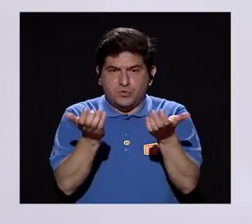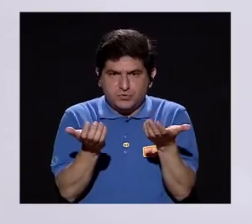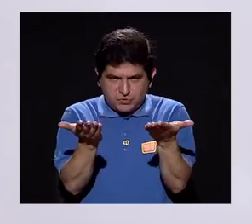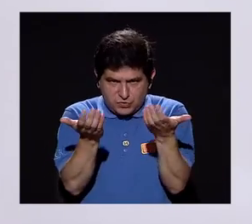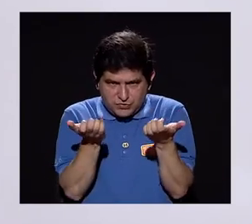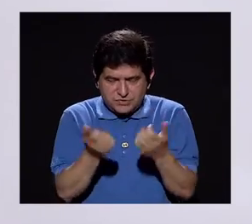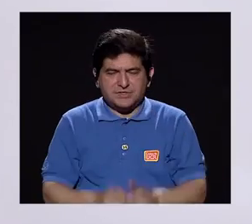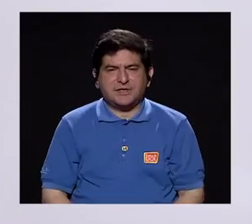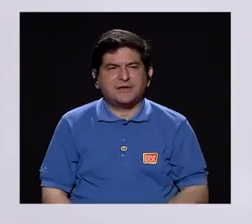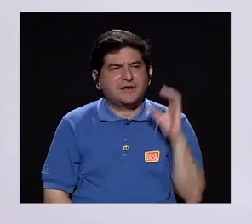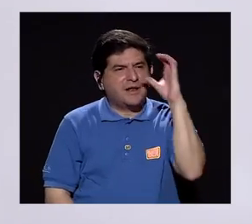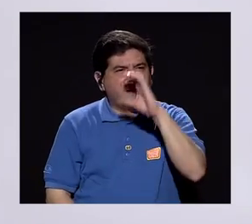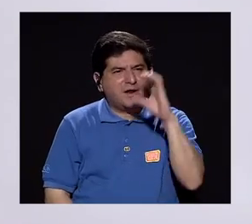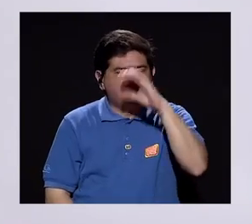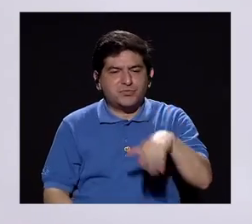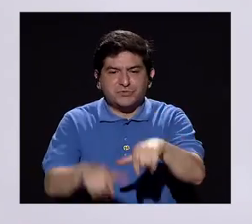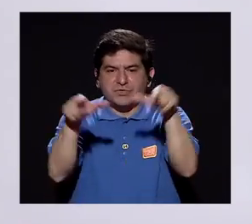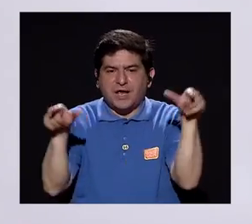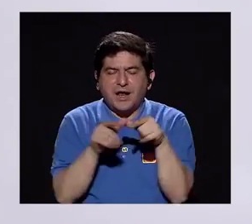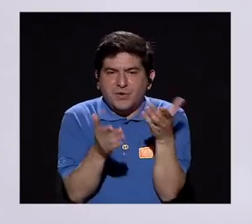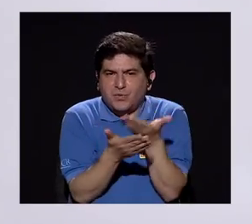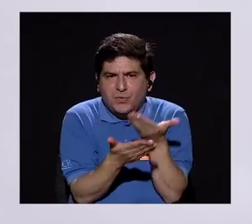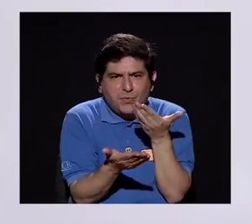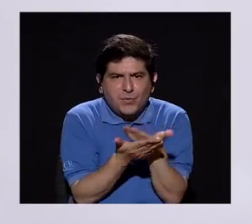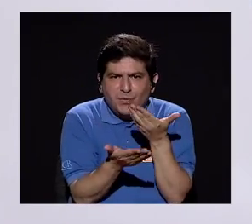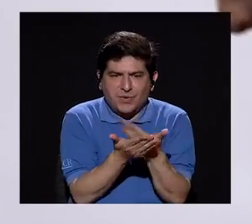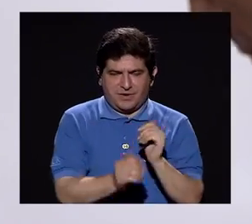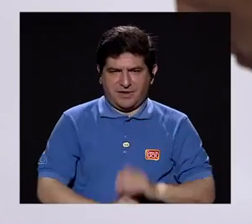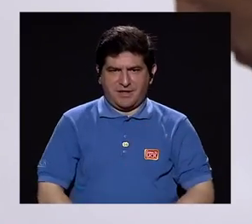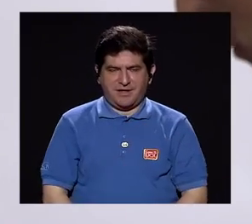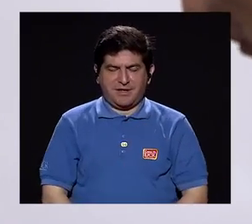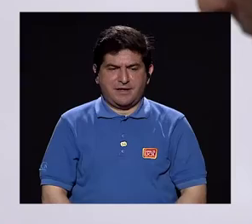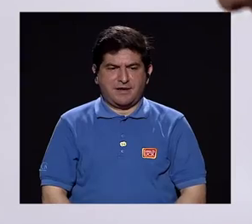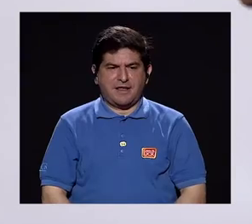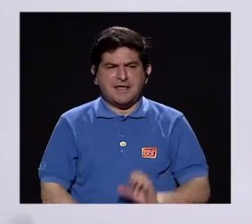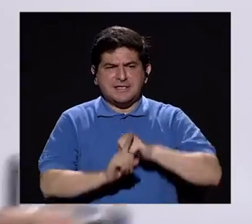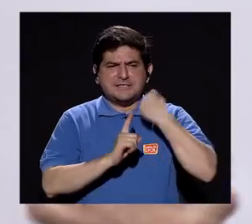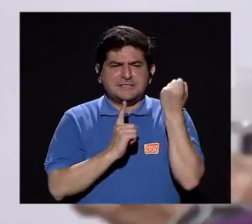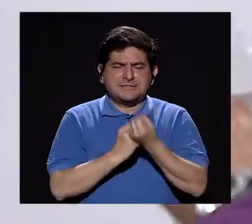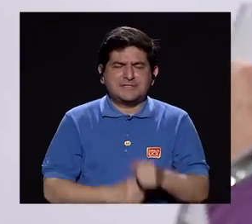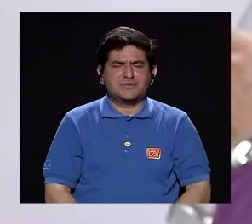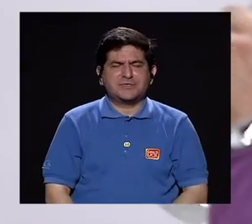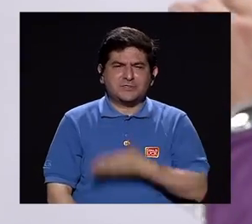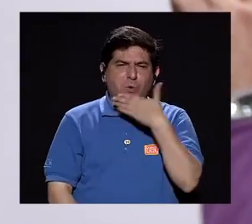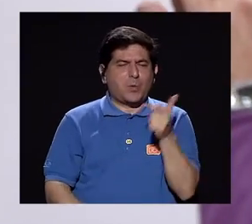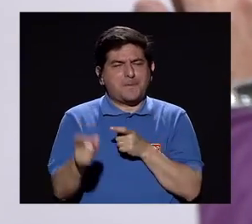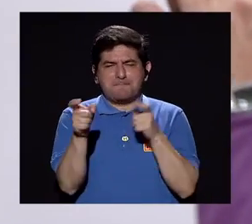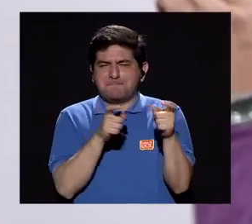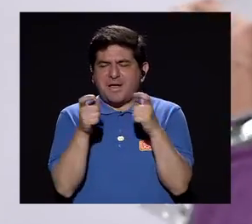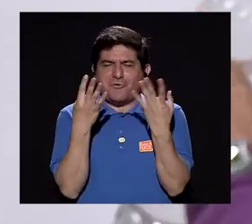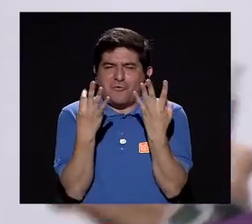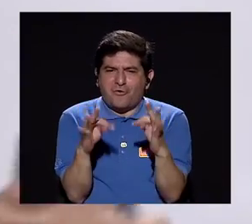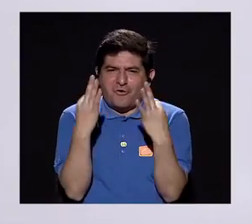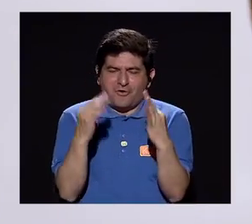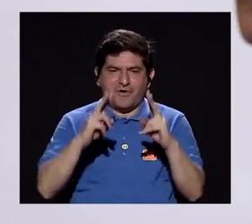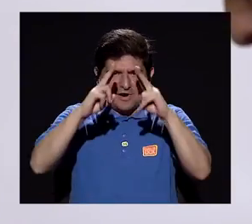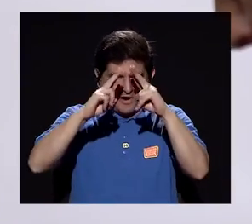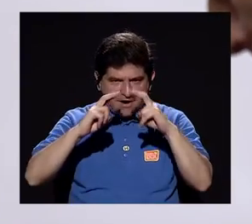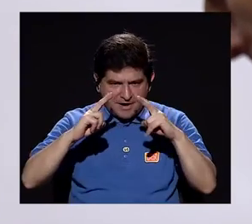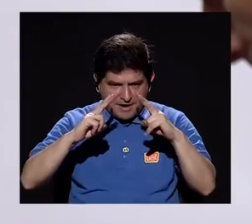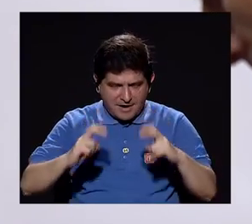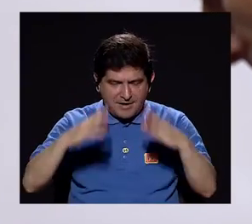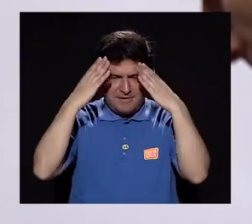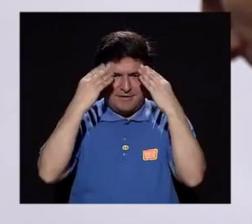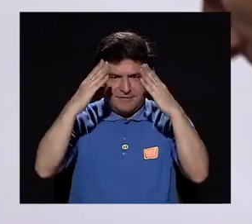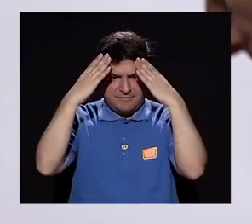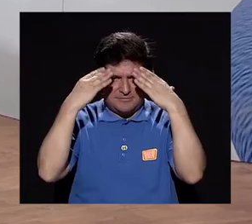de buscar algún otro sitio experimental verdad que nos permitiera tener condiciones más controladas para los